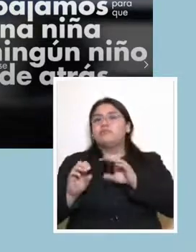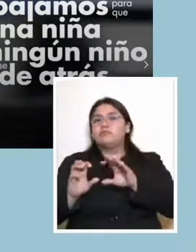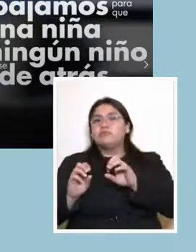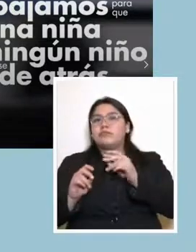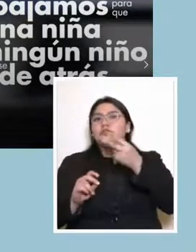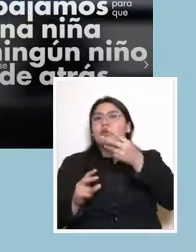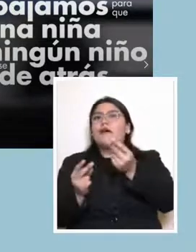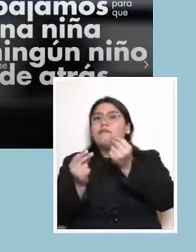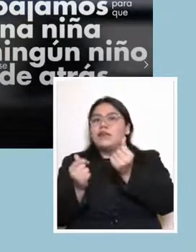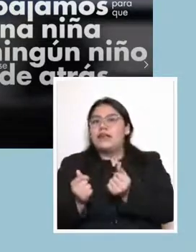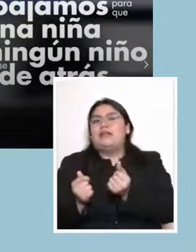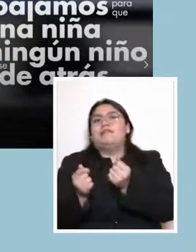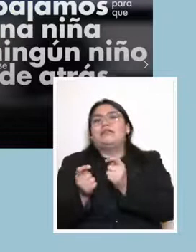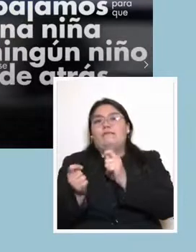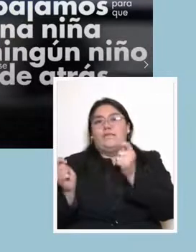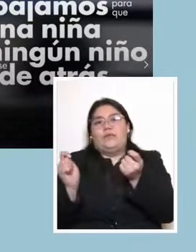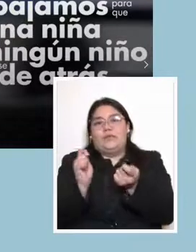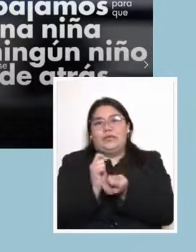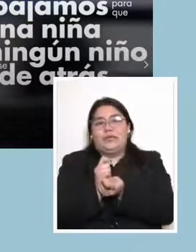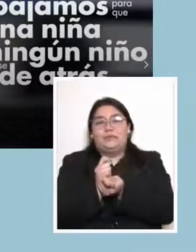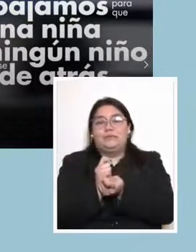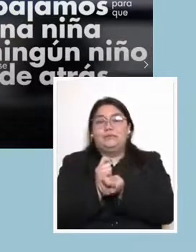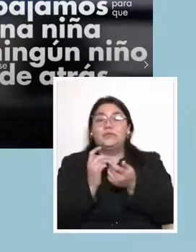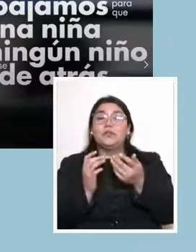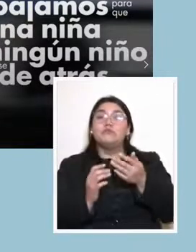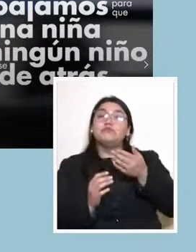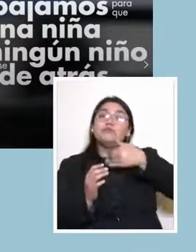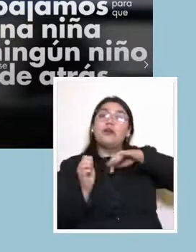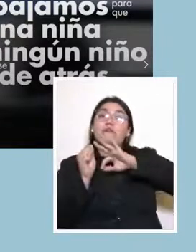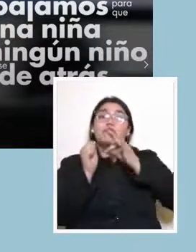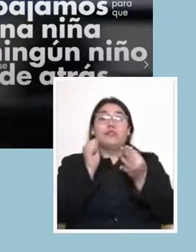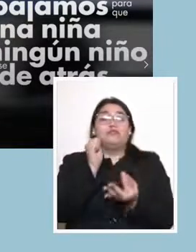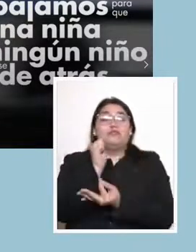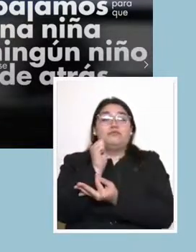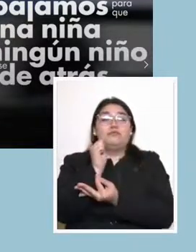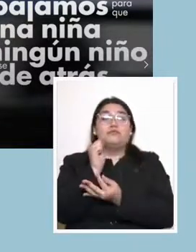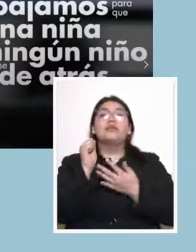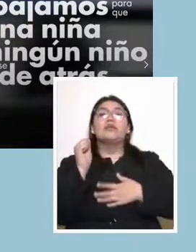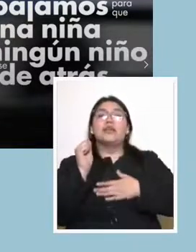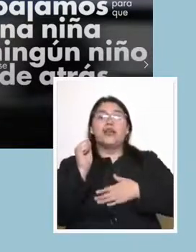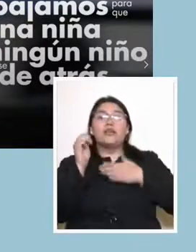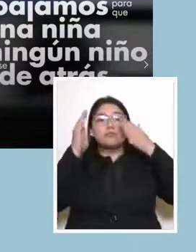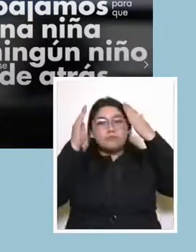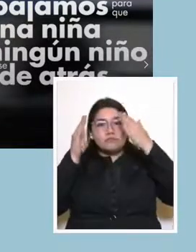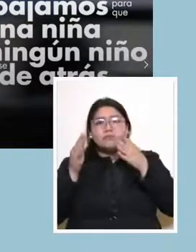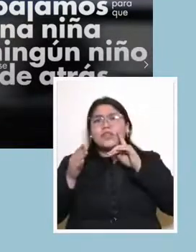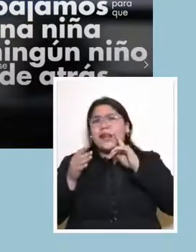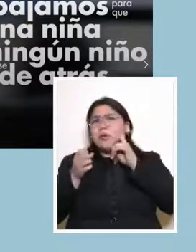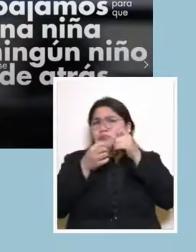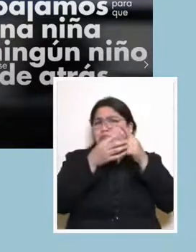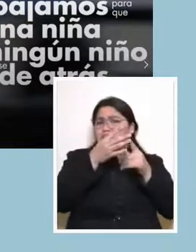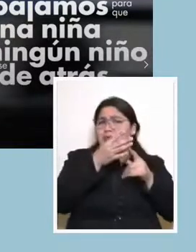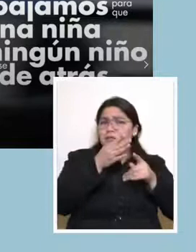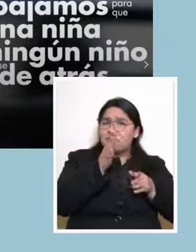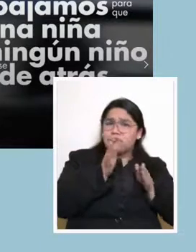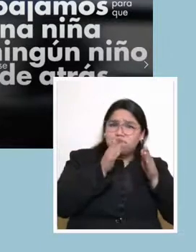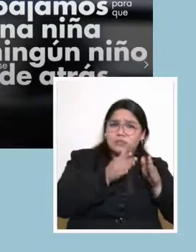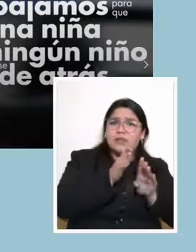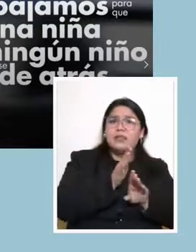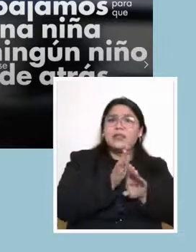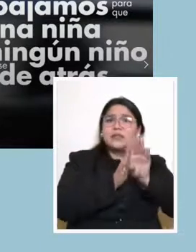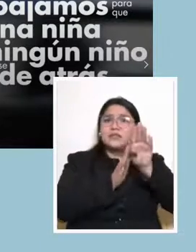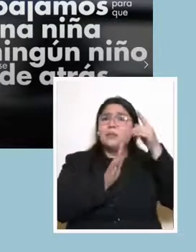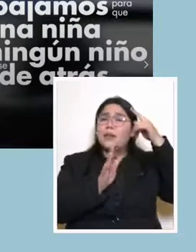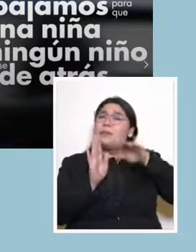la cultura. Y en tanto fundación quiero poner foco, tenemos muchos ámbitos de desarrollo, pero nada más en dos que tiene que ver con la